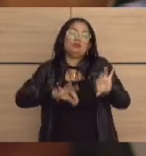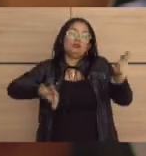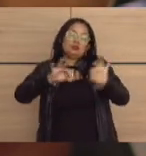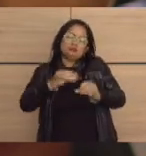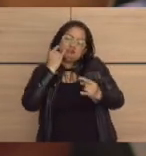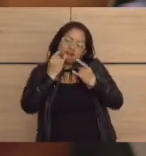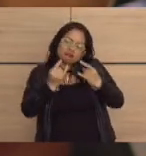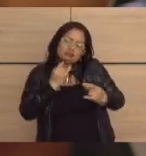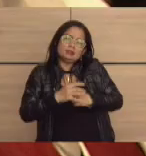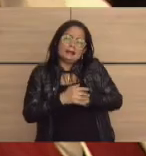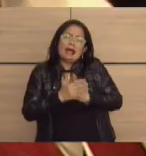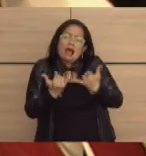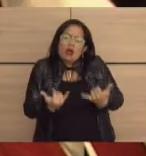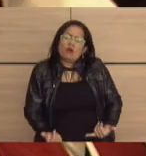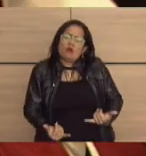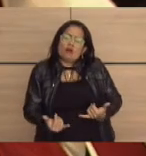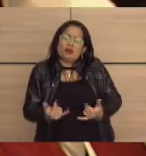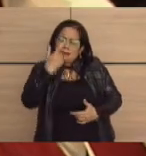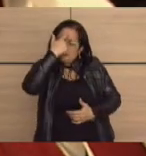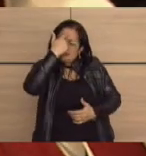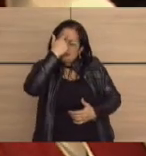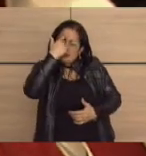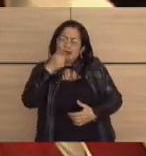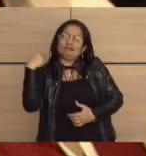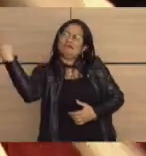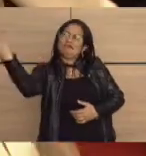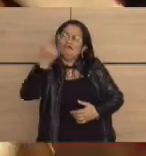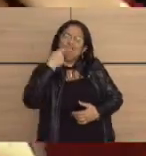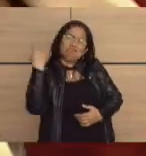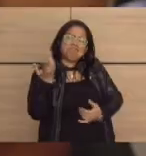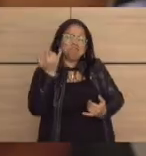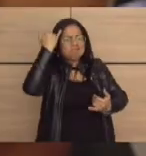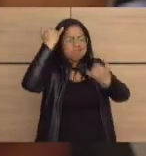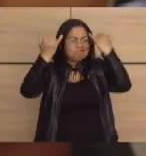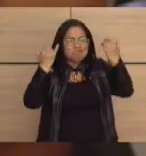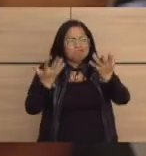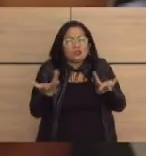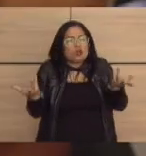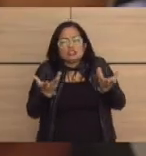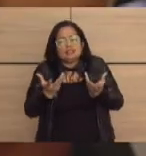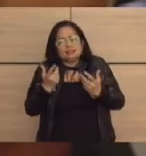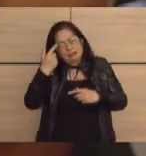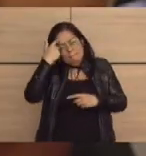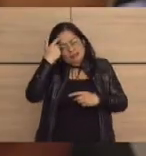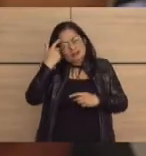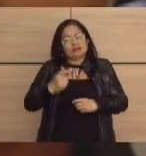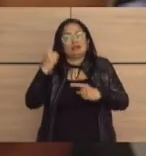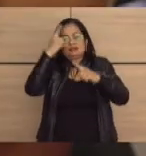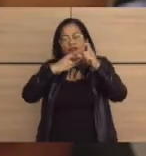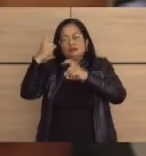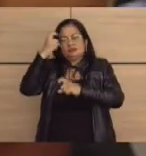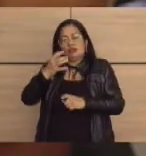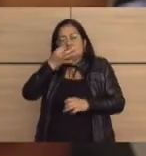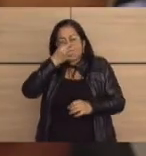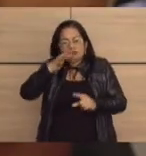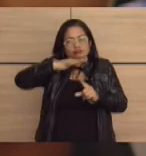sobre todo en estos tiempos de cambio climático y de depredación planetaria. El modelo de sociedad en que